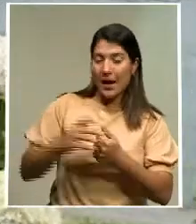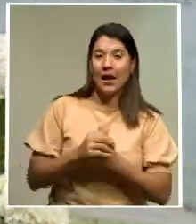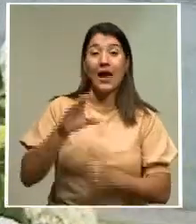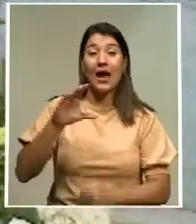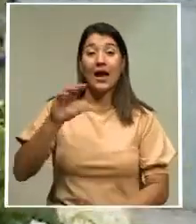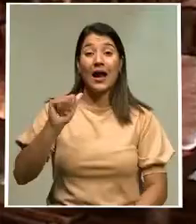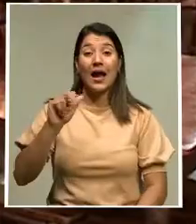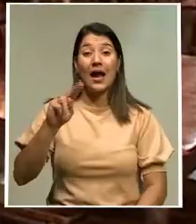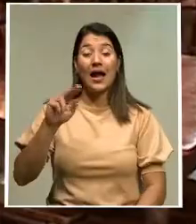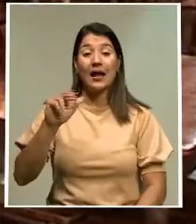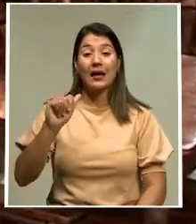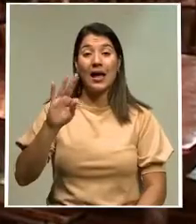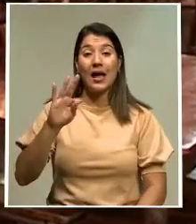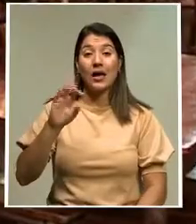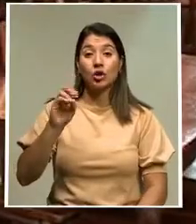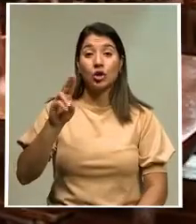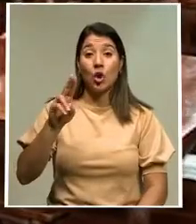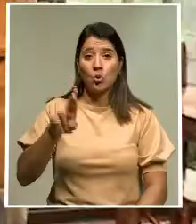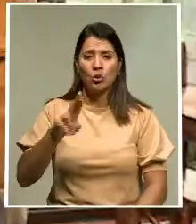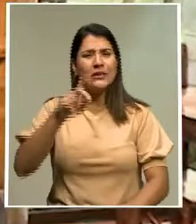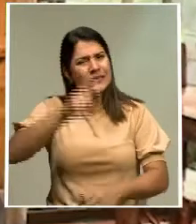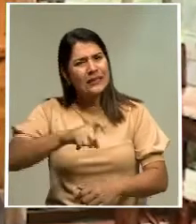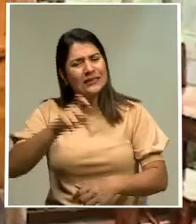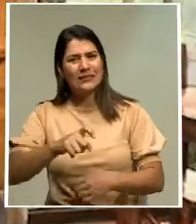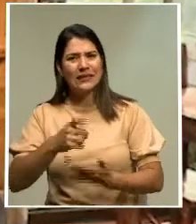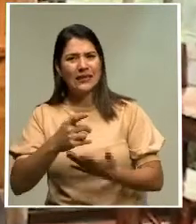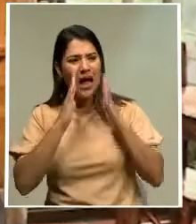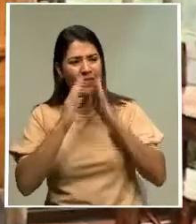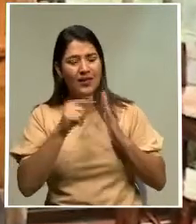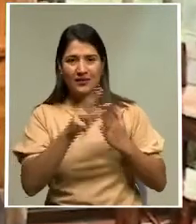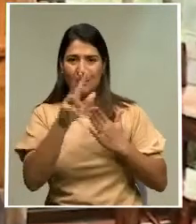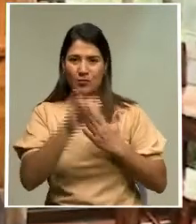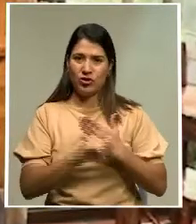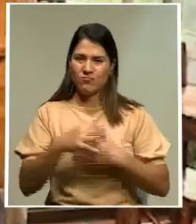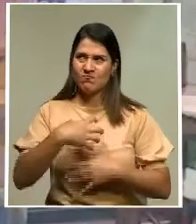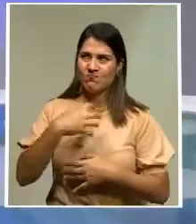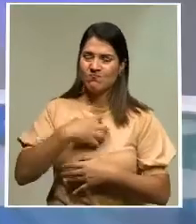de este proyecto y reclama al gobierno la atención de la emergencia.